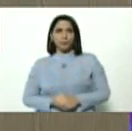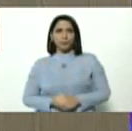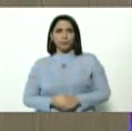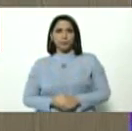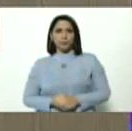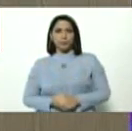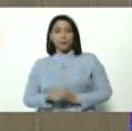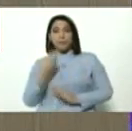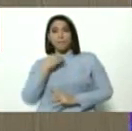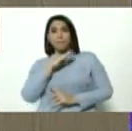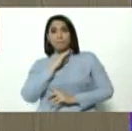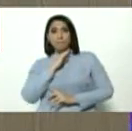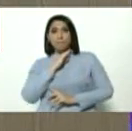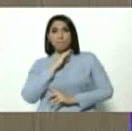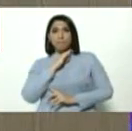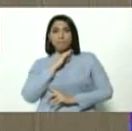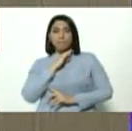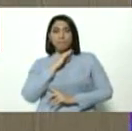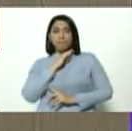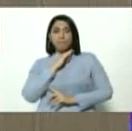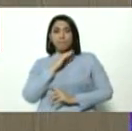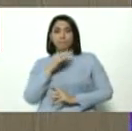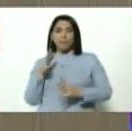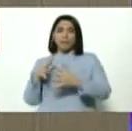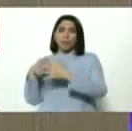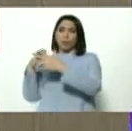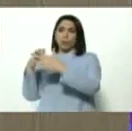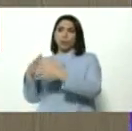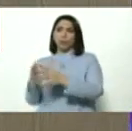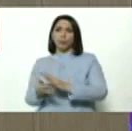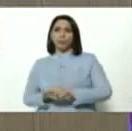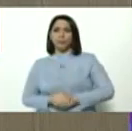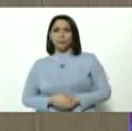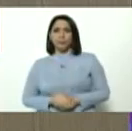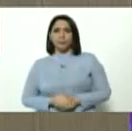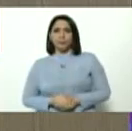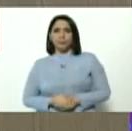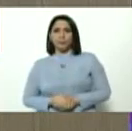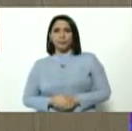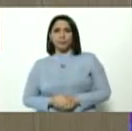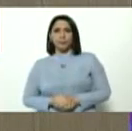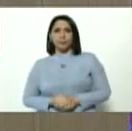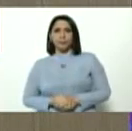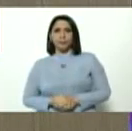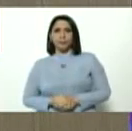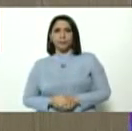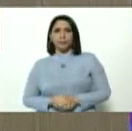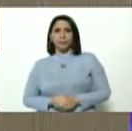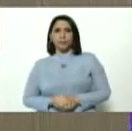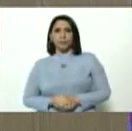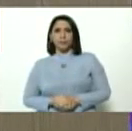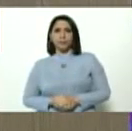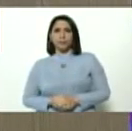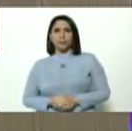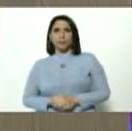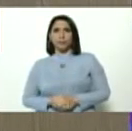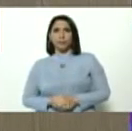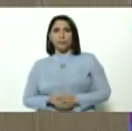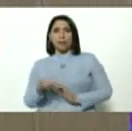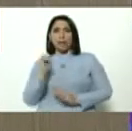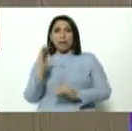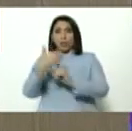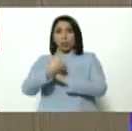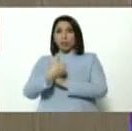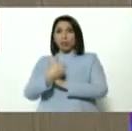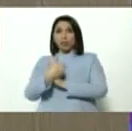la pandemia cuando empezó a llegar a los Estados Unidos, el escondite en el que se metió Lenín Moreno en Ecuador